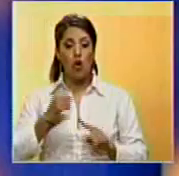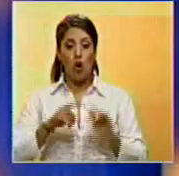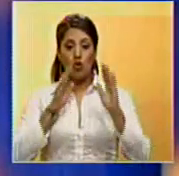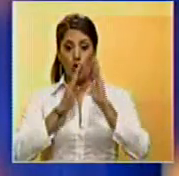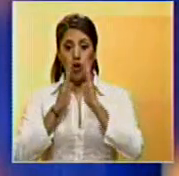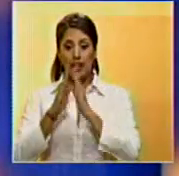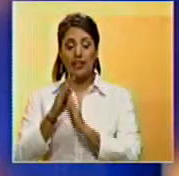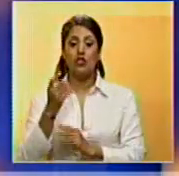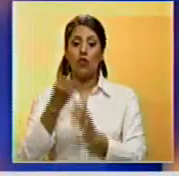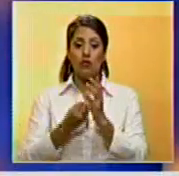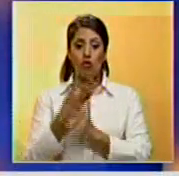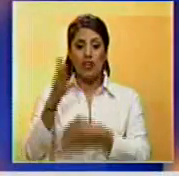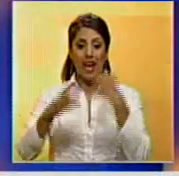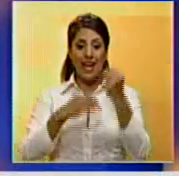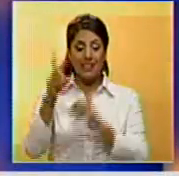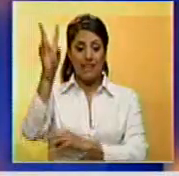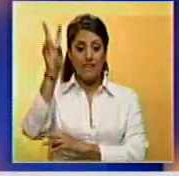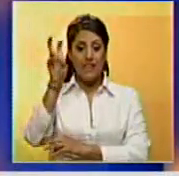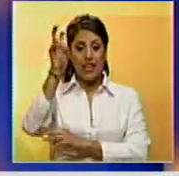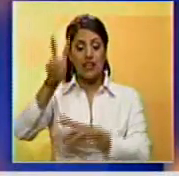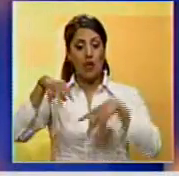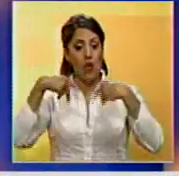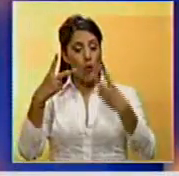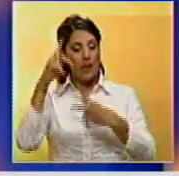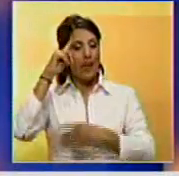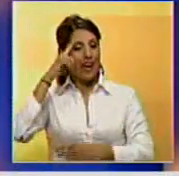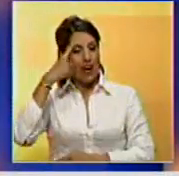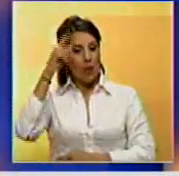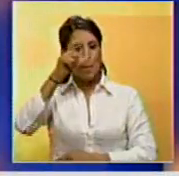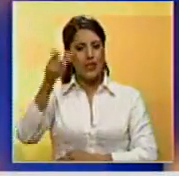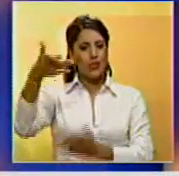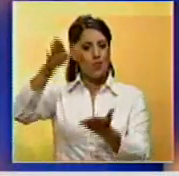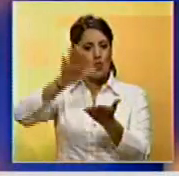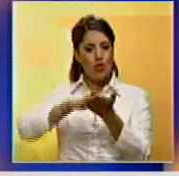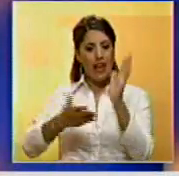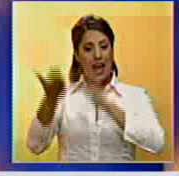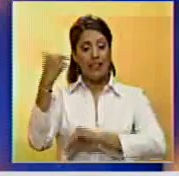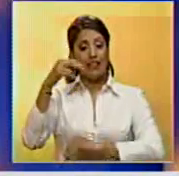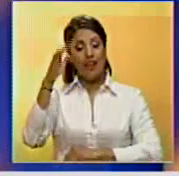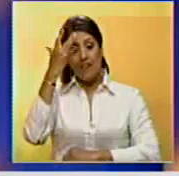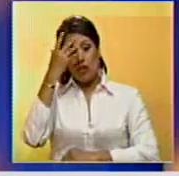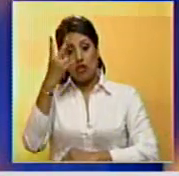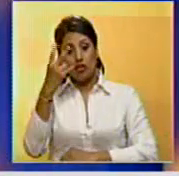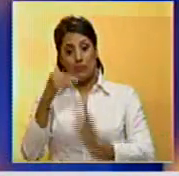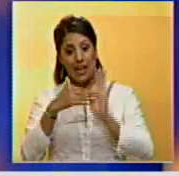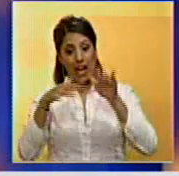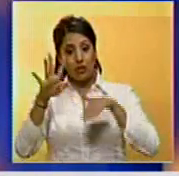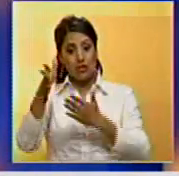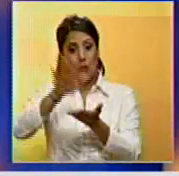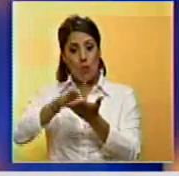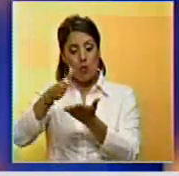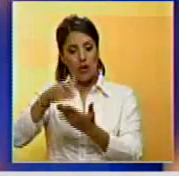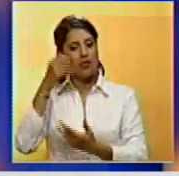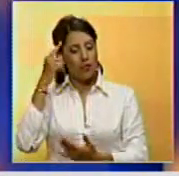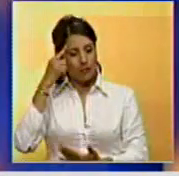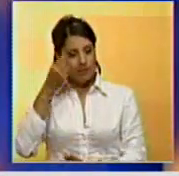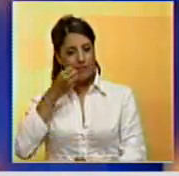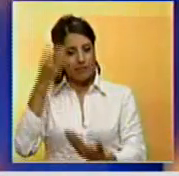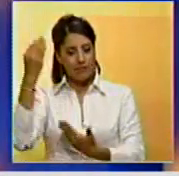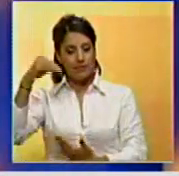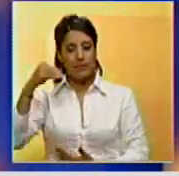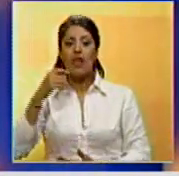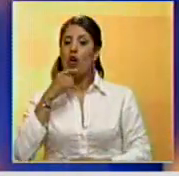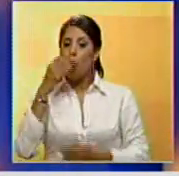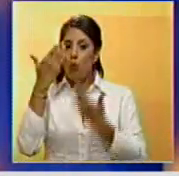la organización fundesi realizó este viernes un acto para recordar a los caídos el 12 de febrero del año 2014 Carl alceo flores nos trae el